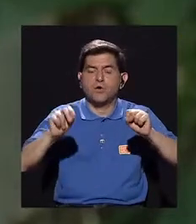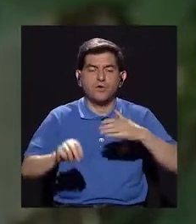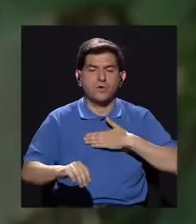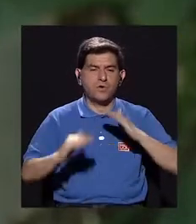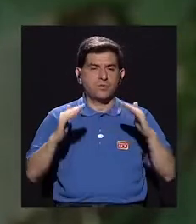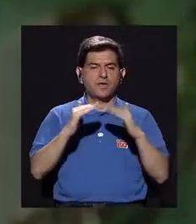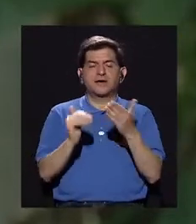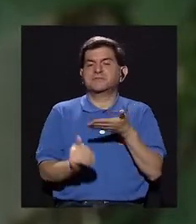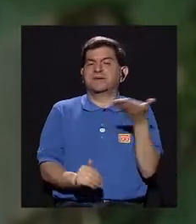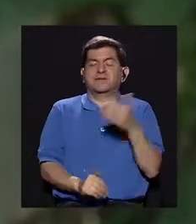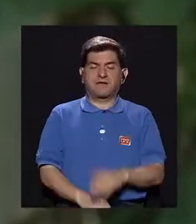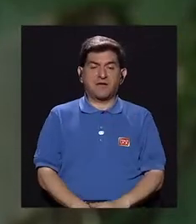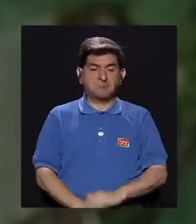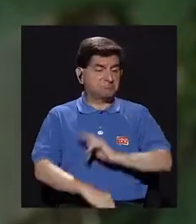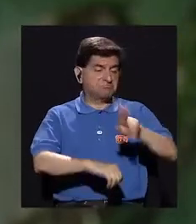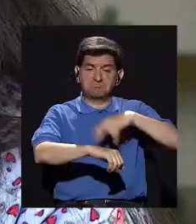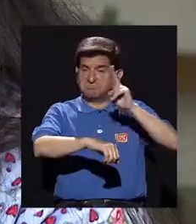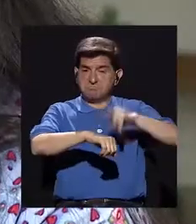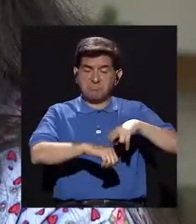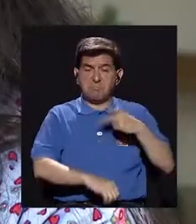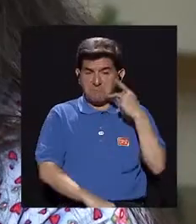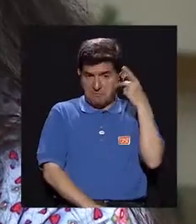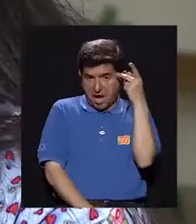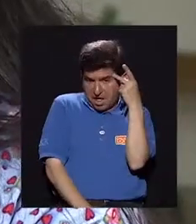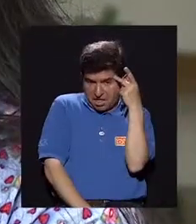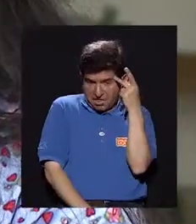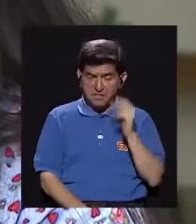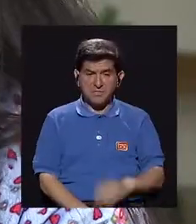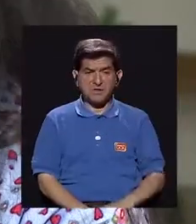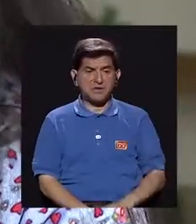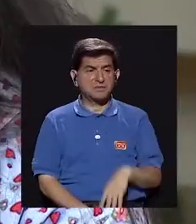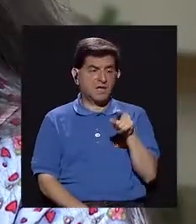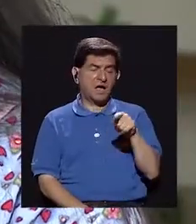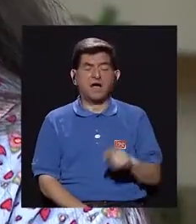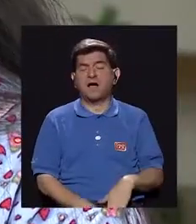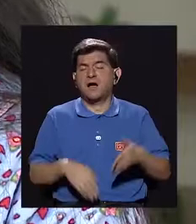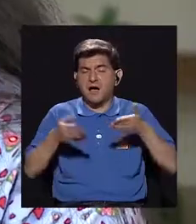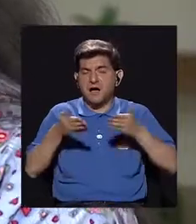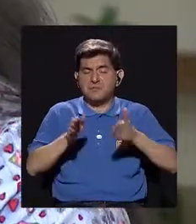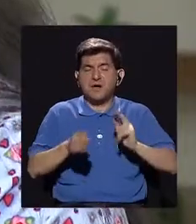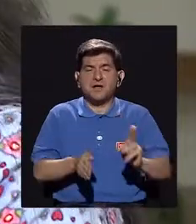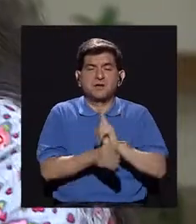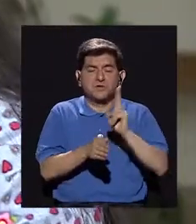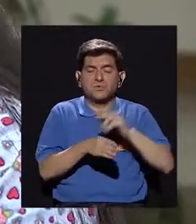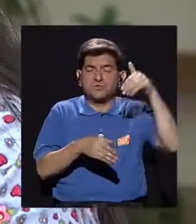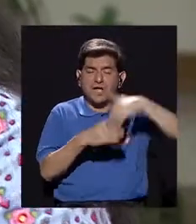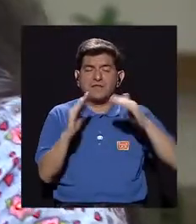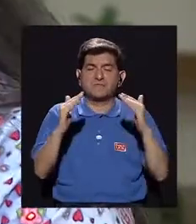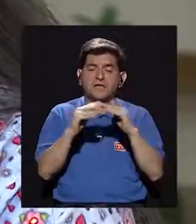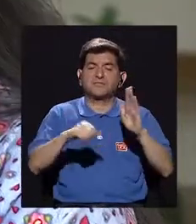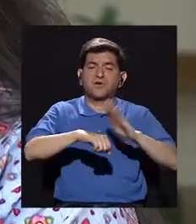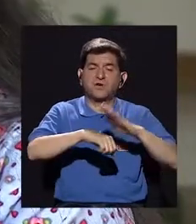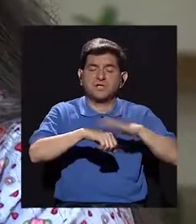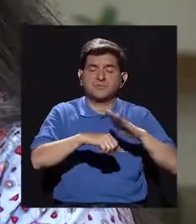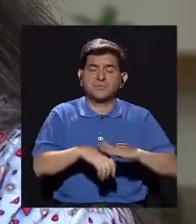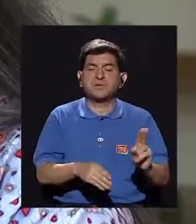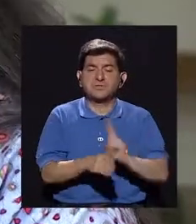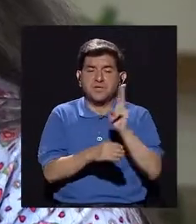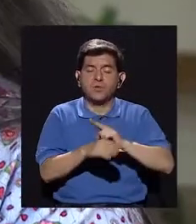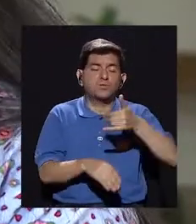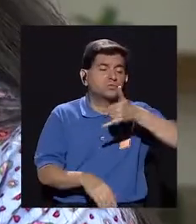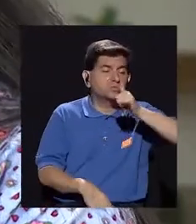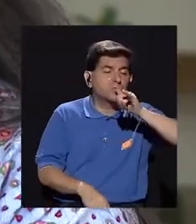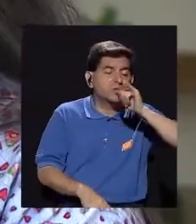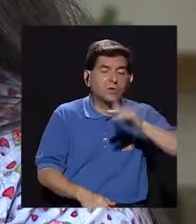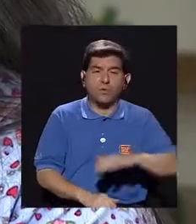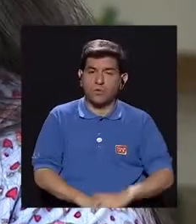se permite en mi casa, ¿verdad? Uh-huh. Si generalmente los papás, con el tal de que los hijos consuman dentro de la casa, les permiten consumo